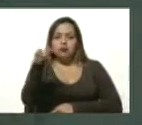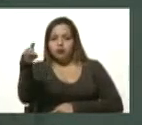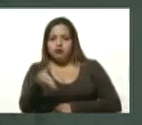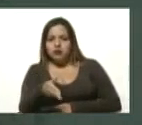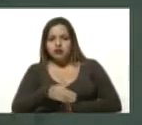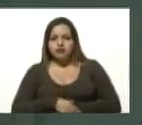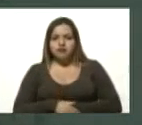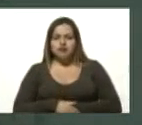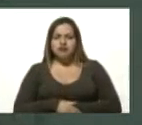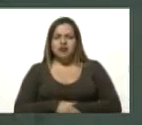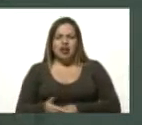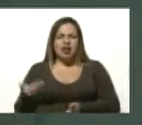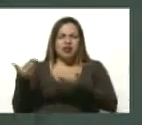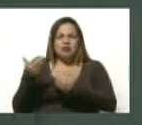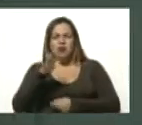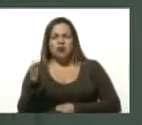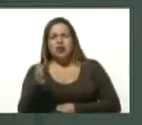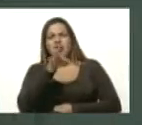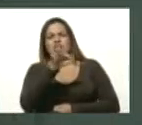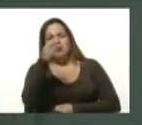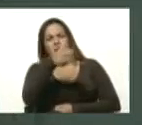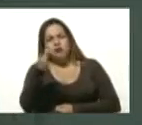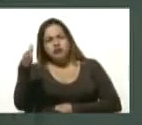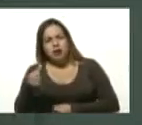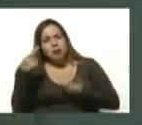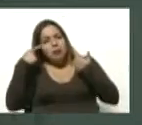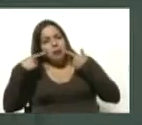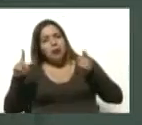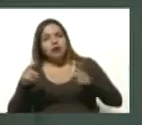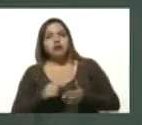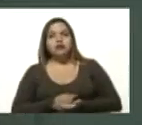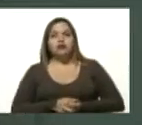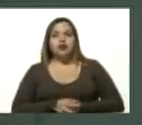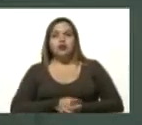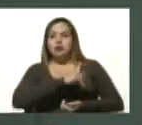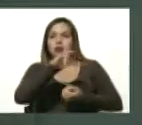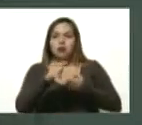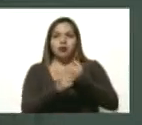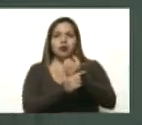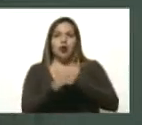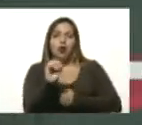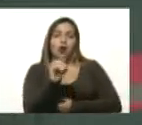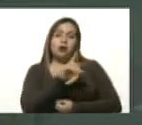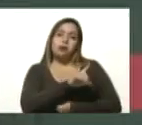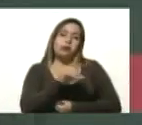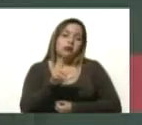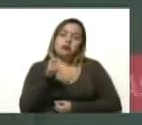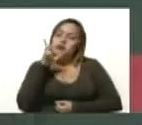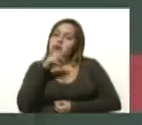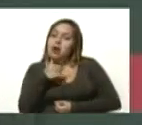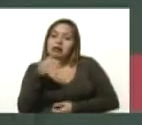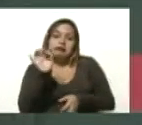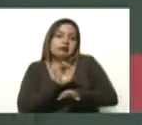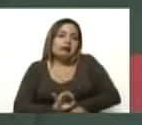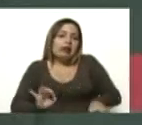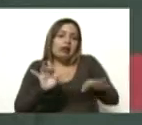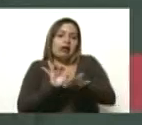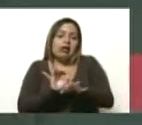es de 3%, significa inclusive que Leopoldo López o Juan Guaidó podrían ni siquiera tener ni siquiera